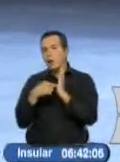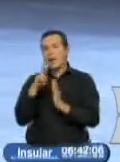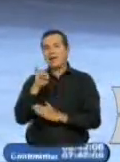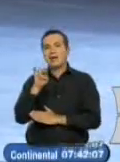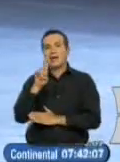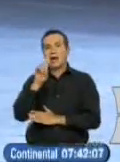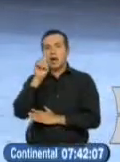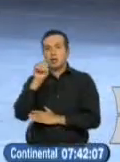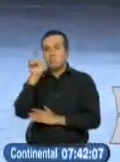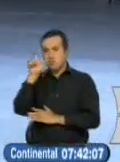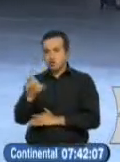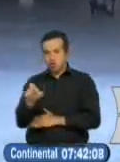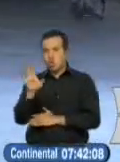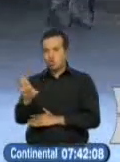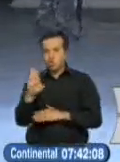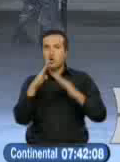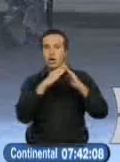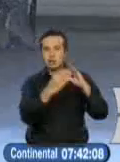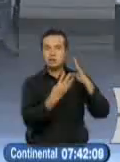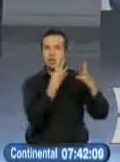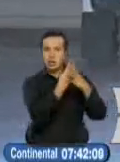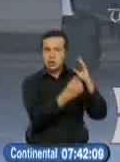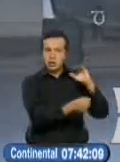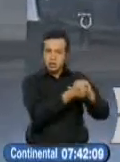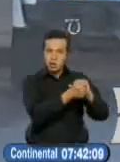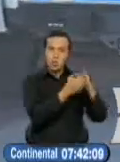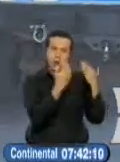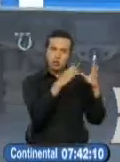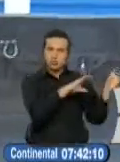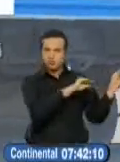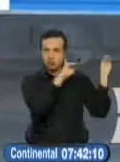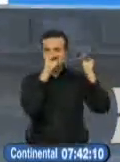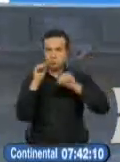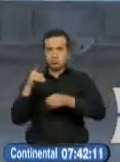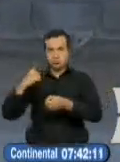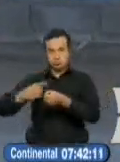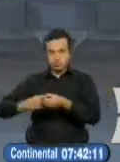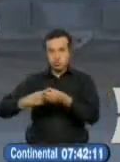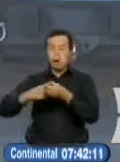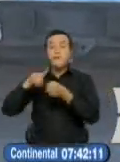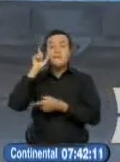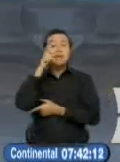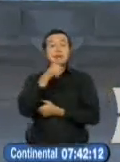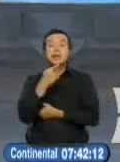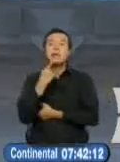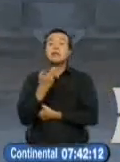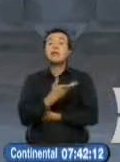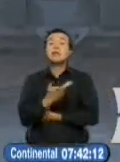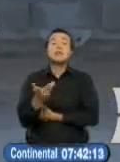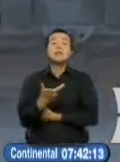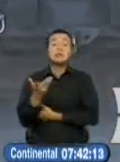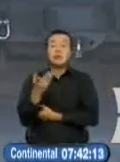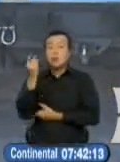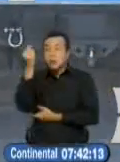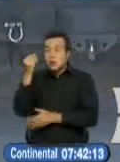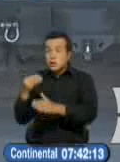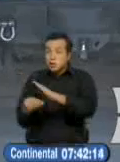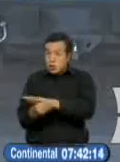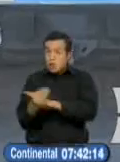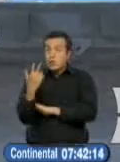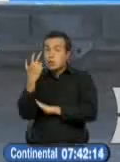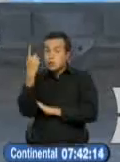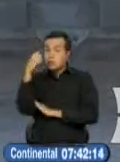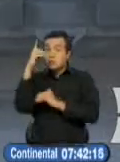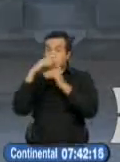Ricardo R., quien tiene arresto domiciliario y fue trasladado desde Guayaquil, y a quien la fiscalía acusa de presuntamente haber recibido 13 millones